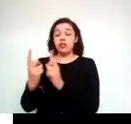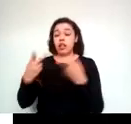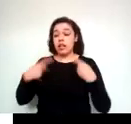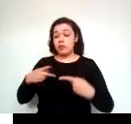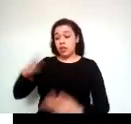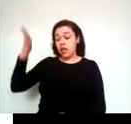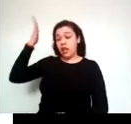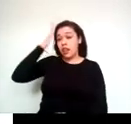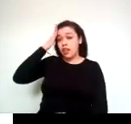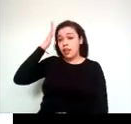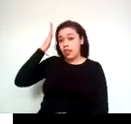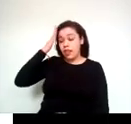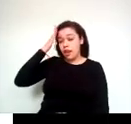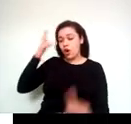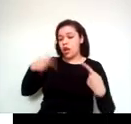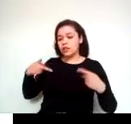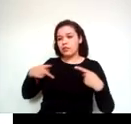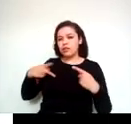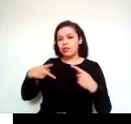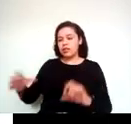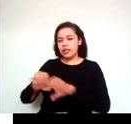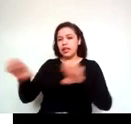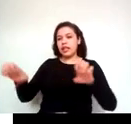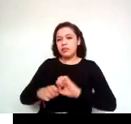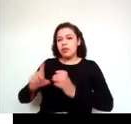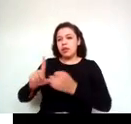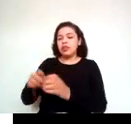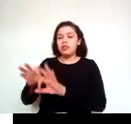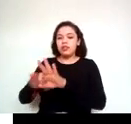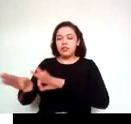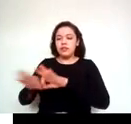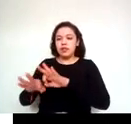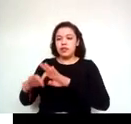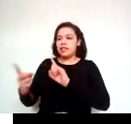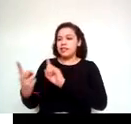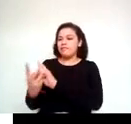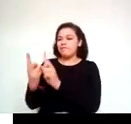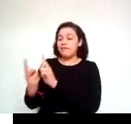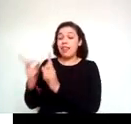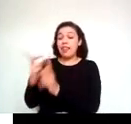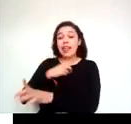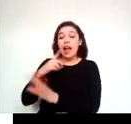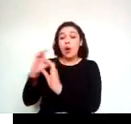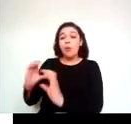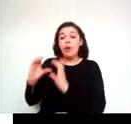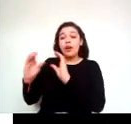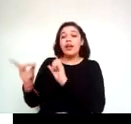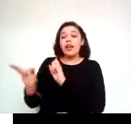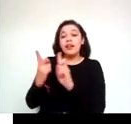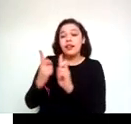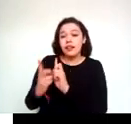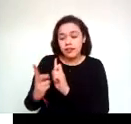los líderes con la gente que trabaja en sus equipos. Y es esa relación la que se tiene que cuidar y que puede